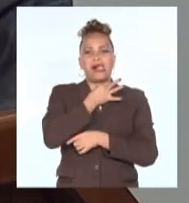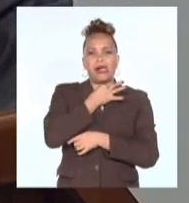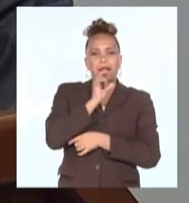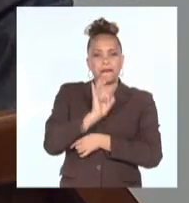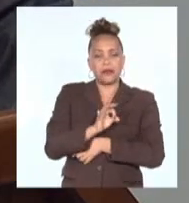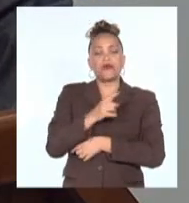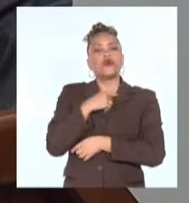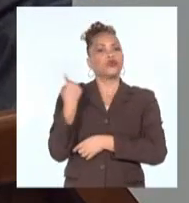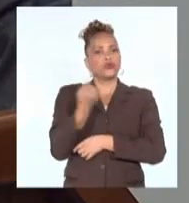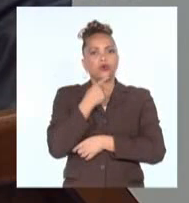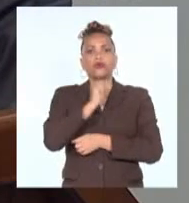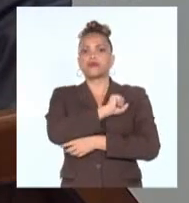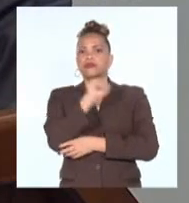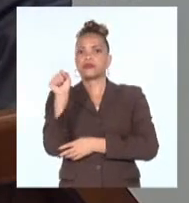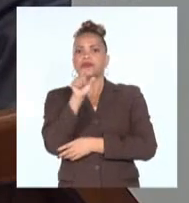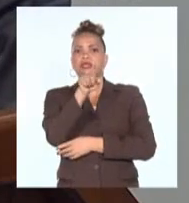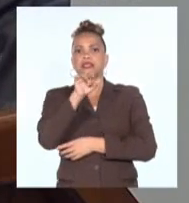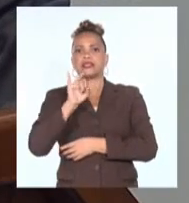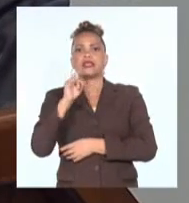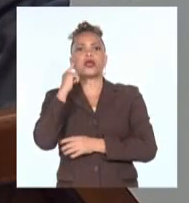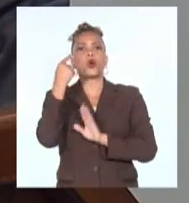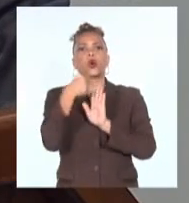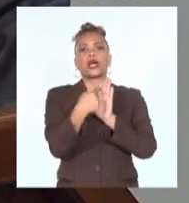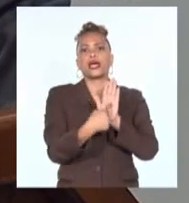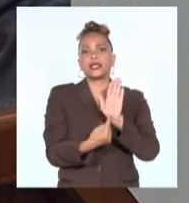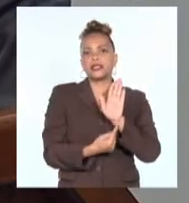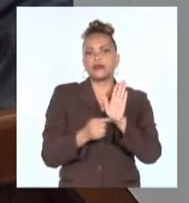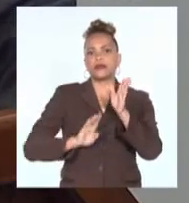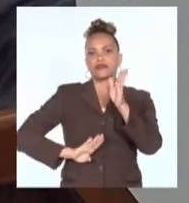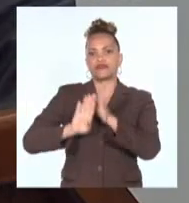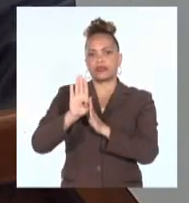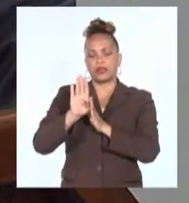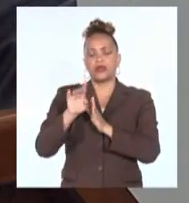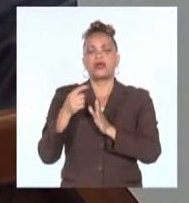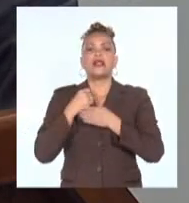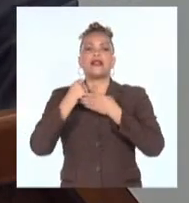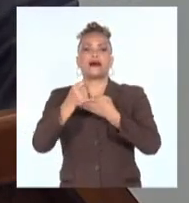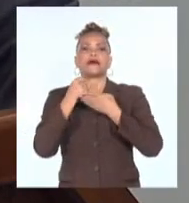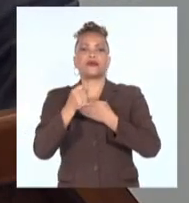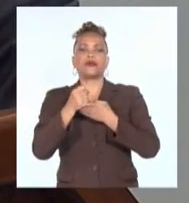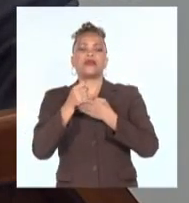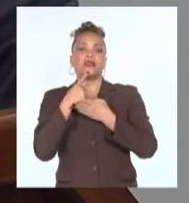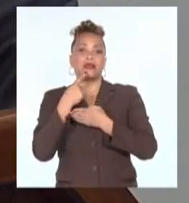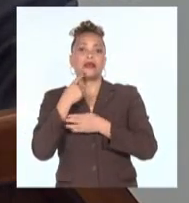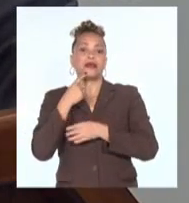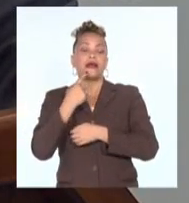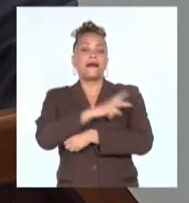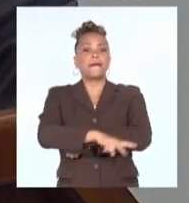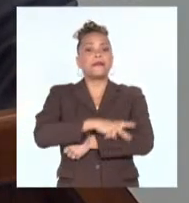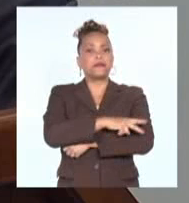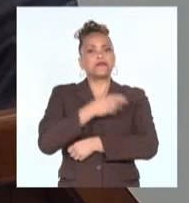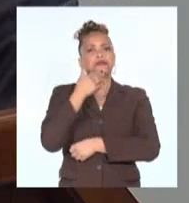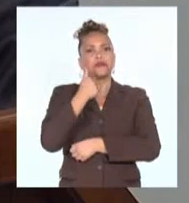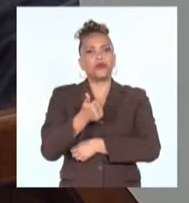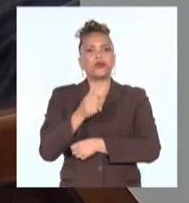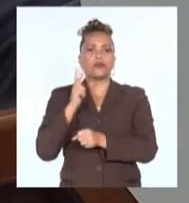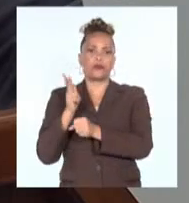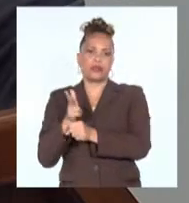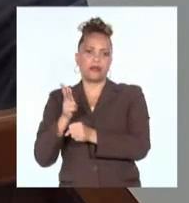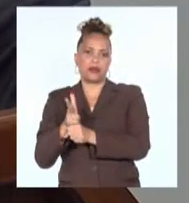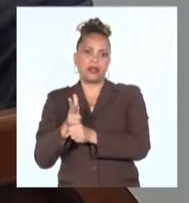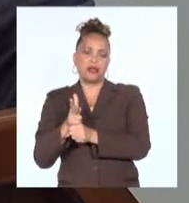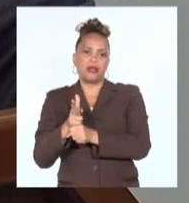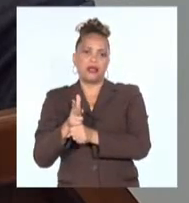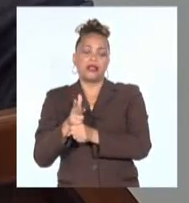logremos alcanzar los 17 Objetivos de Desarrollo Sostenible. La cooperación de ese país puede ser de gran beneficio para Guatemala a través